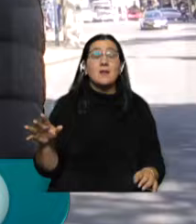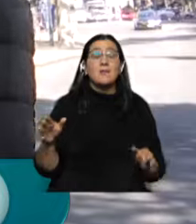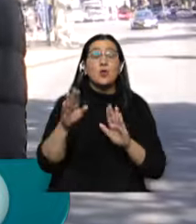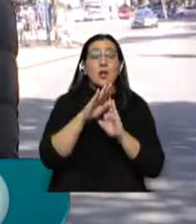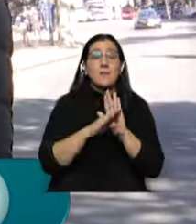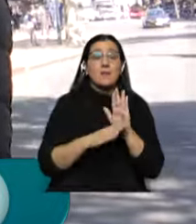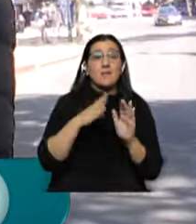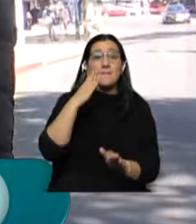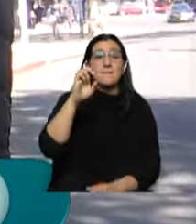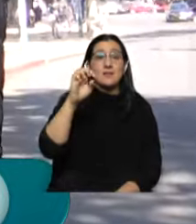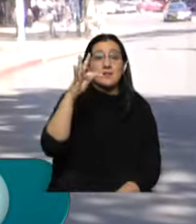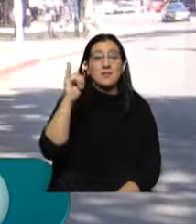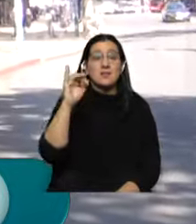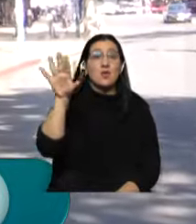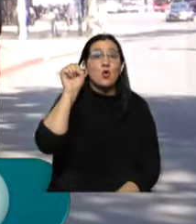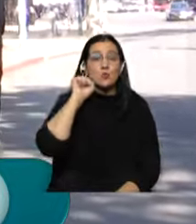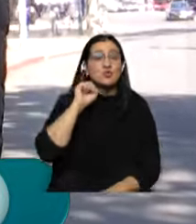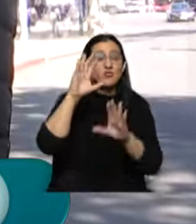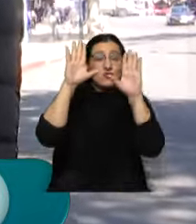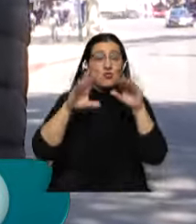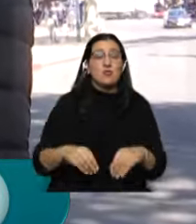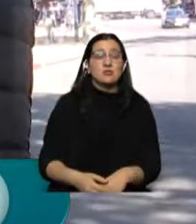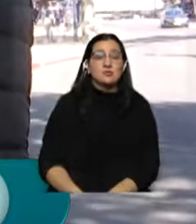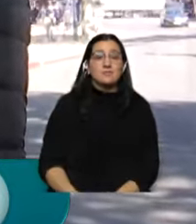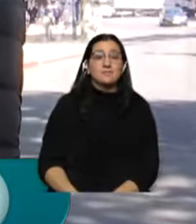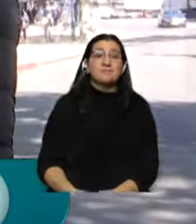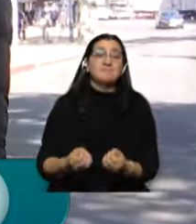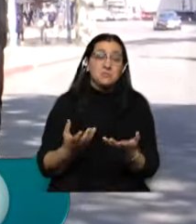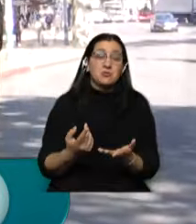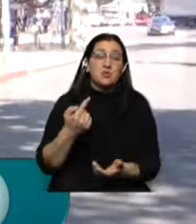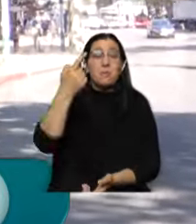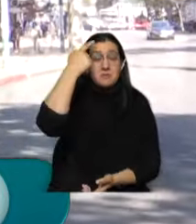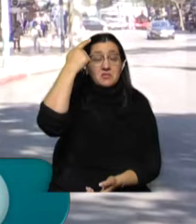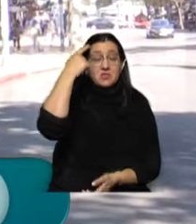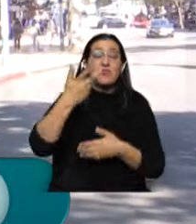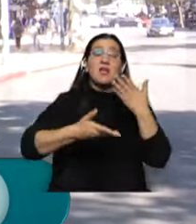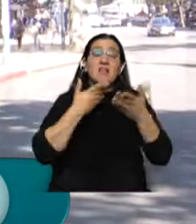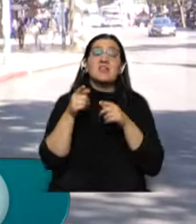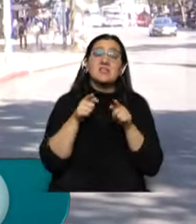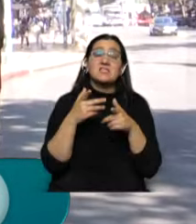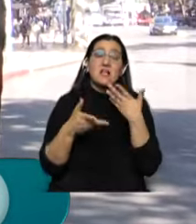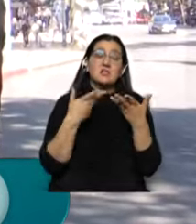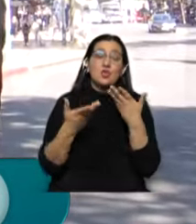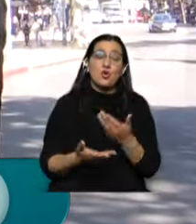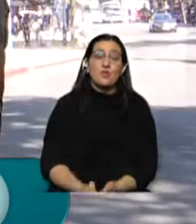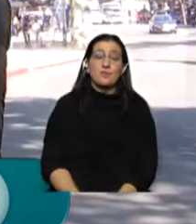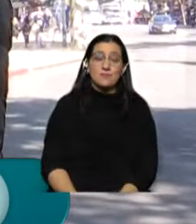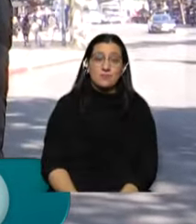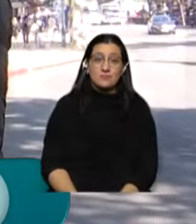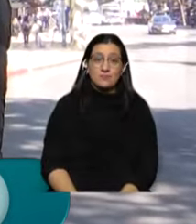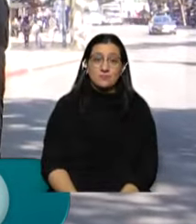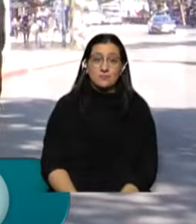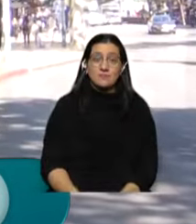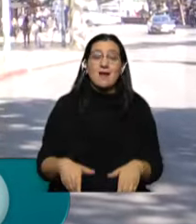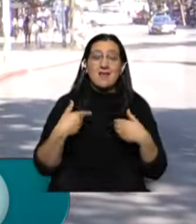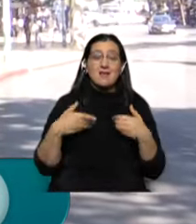entonces que lo escucha todo el mundo. Así que supongo que es una canción que va a